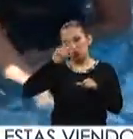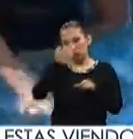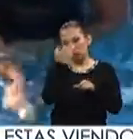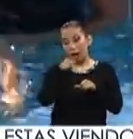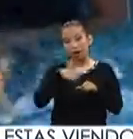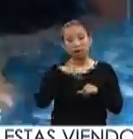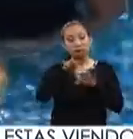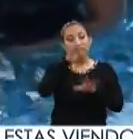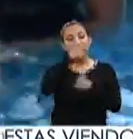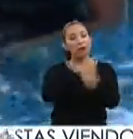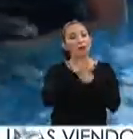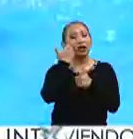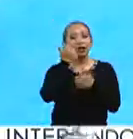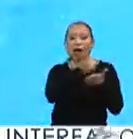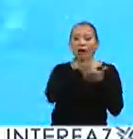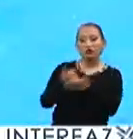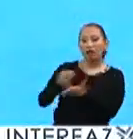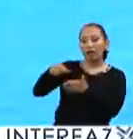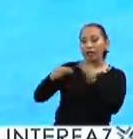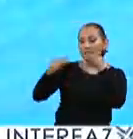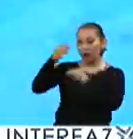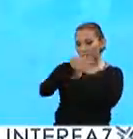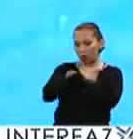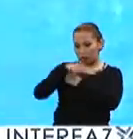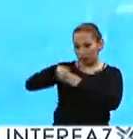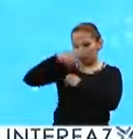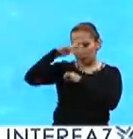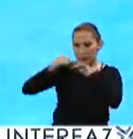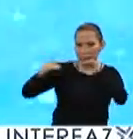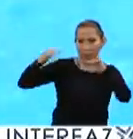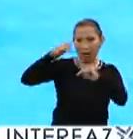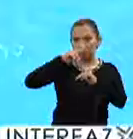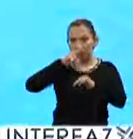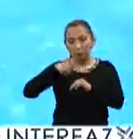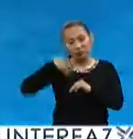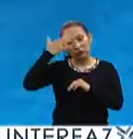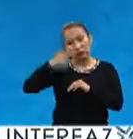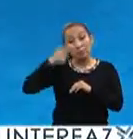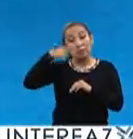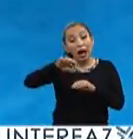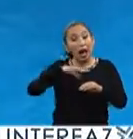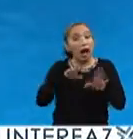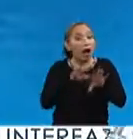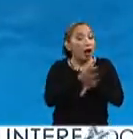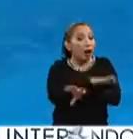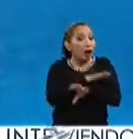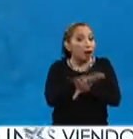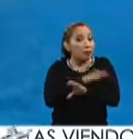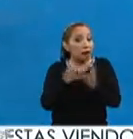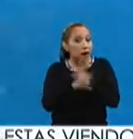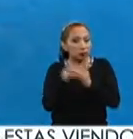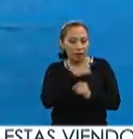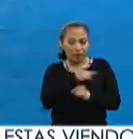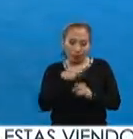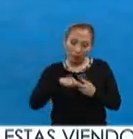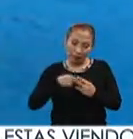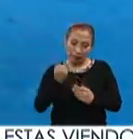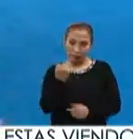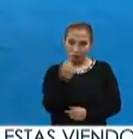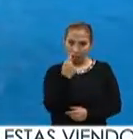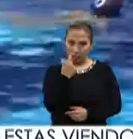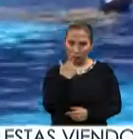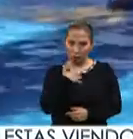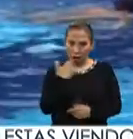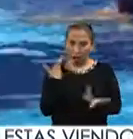y eligió esta carrera porque quiere ayudar a que el nivel educativo en nuestro país crezca, pero sabe que para que las cosas cambien para bien, se debe empezar por tener